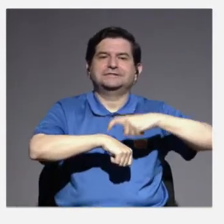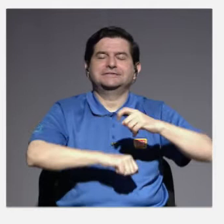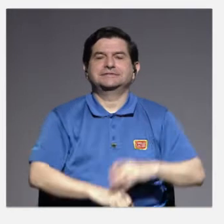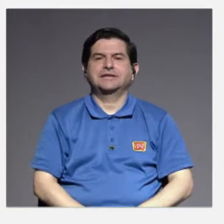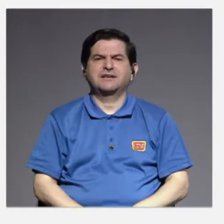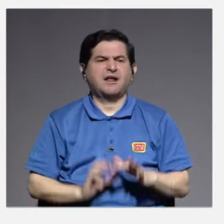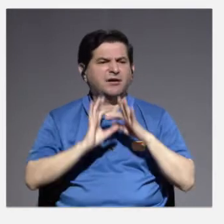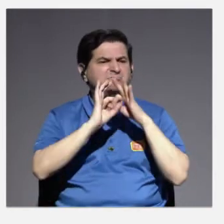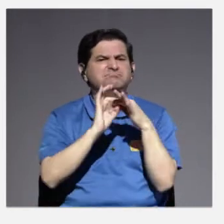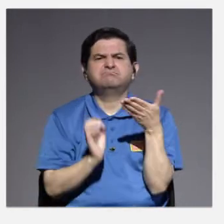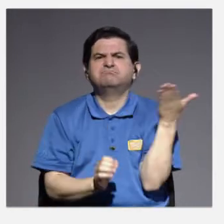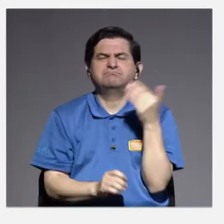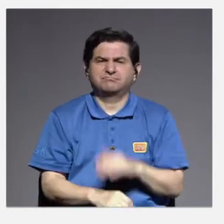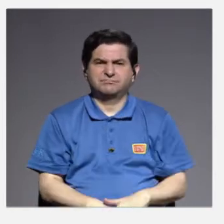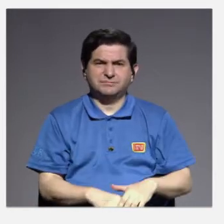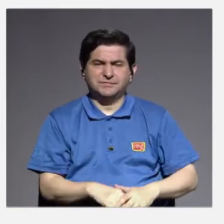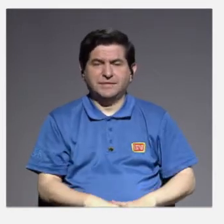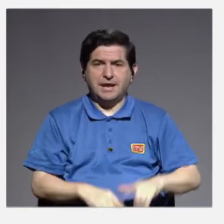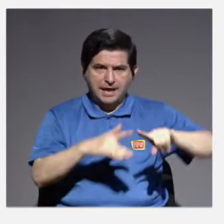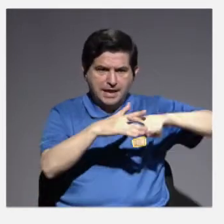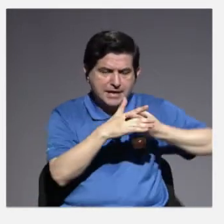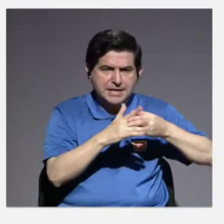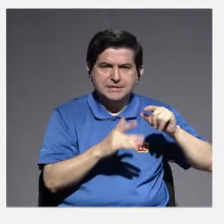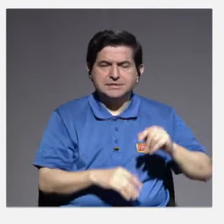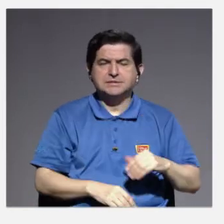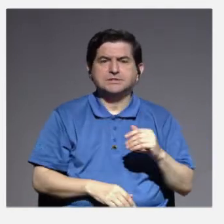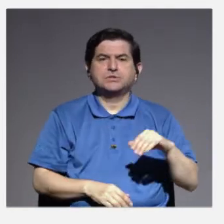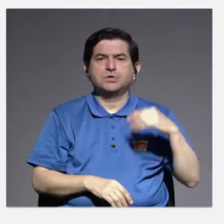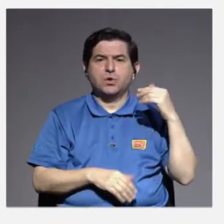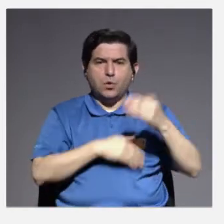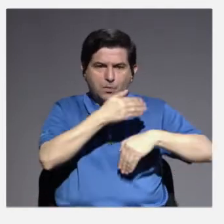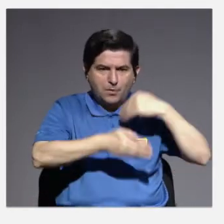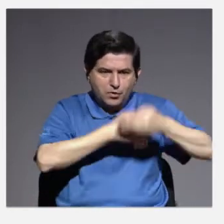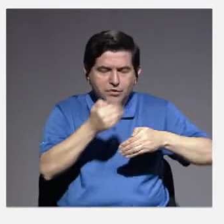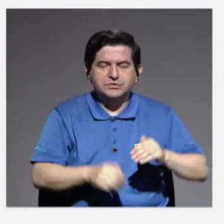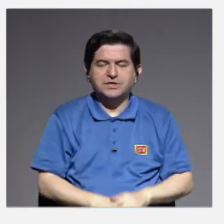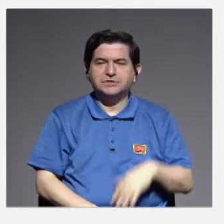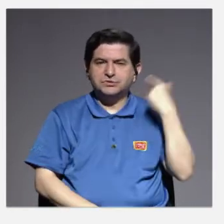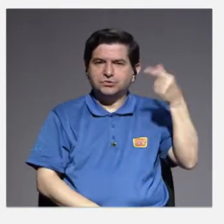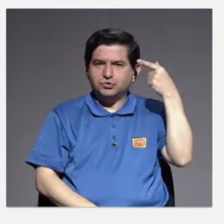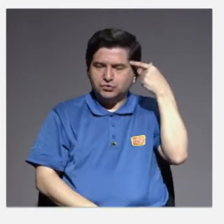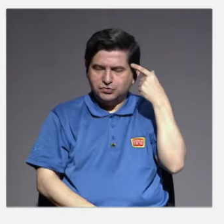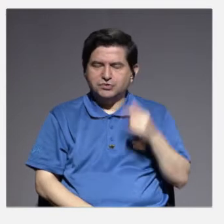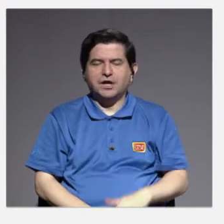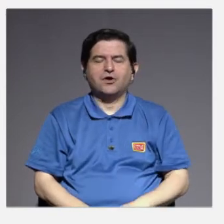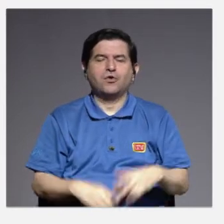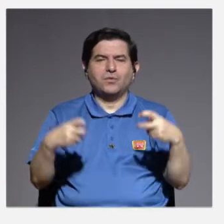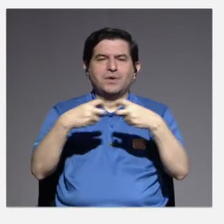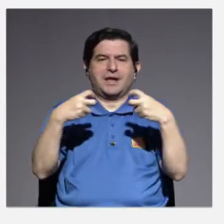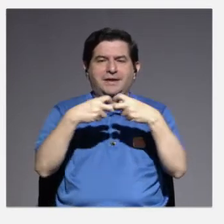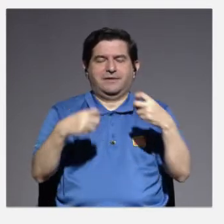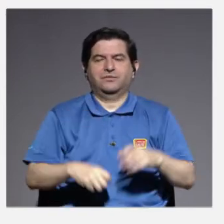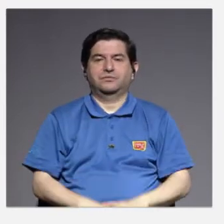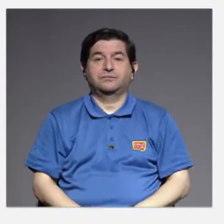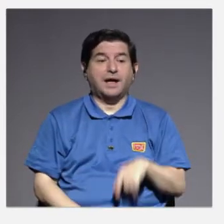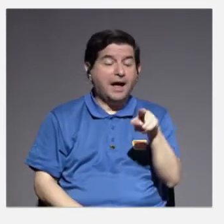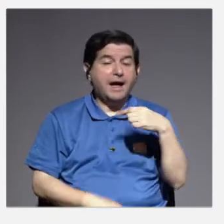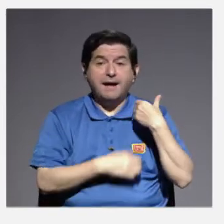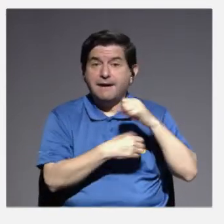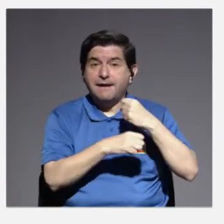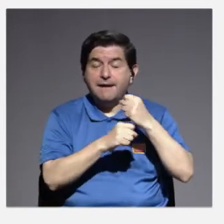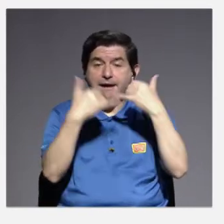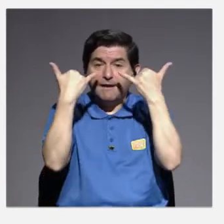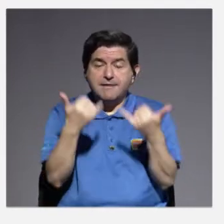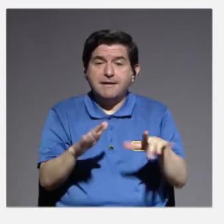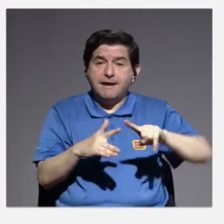tiene que ver con la introducción de mecanismos de gobierno electrónico. Entonces, aquí podemos empezar a ver cómo las municipalidades